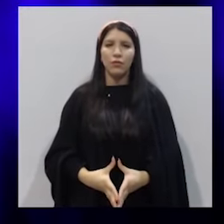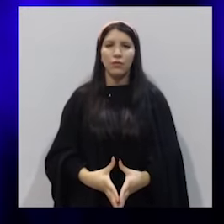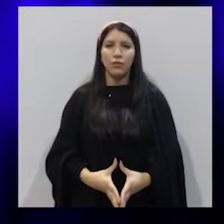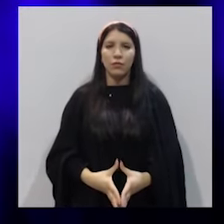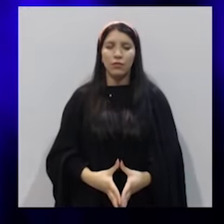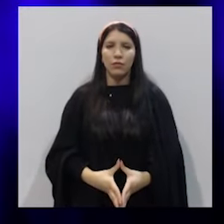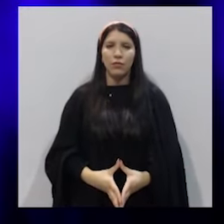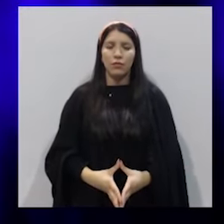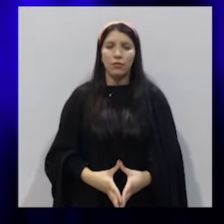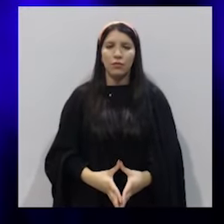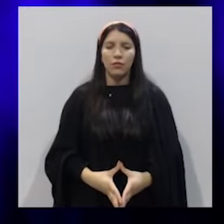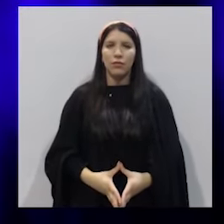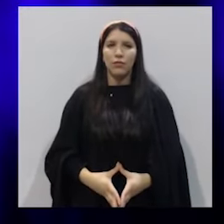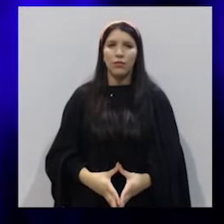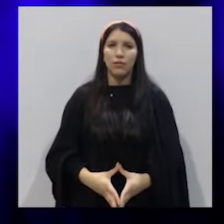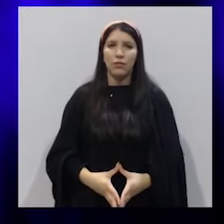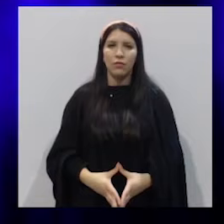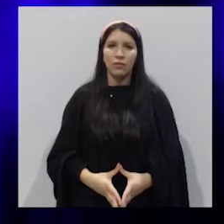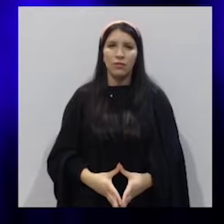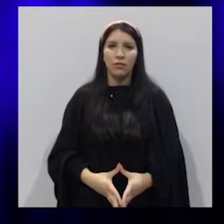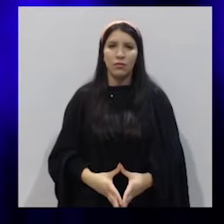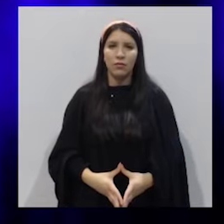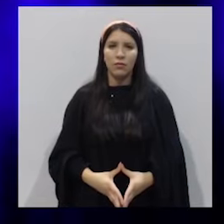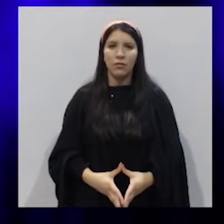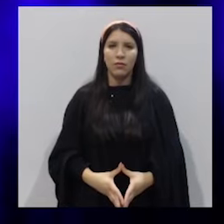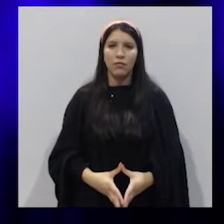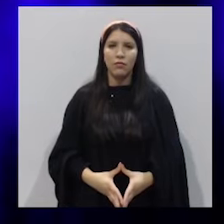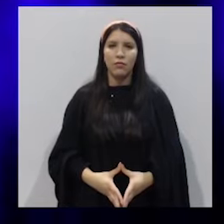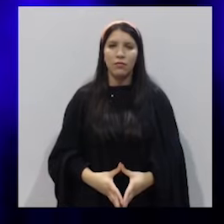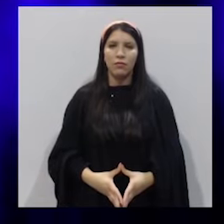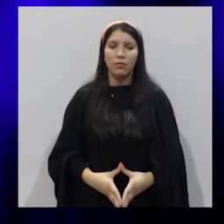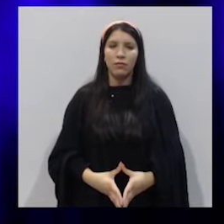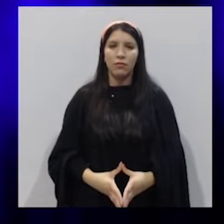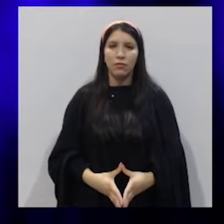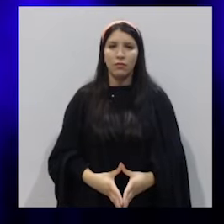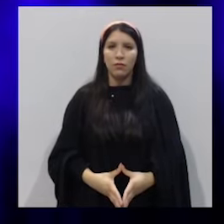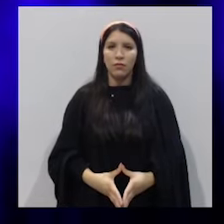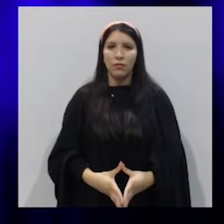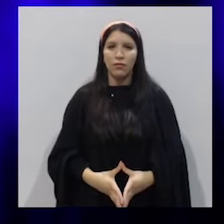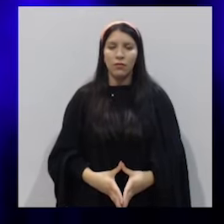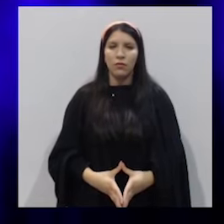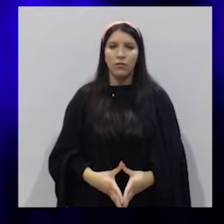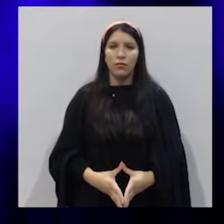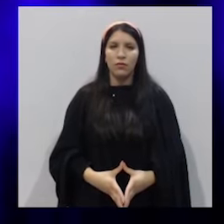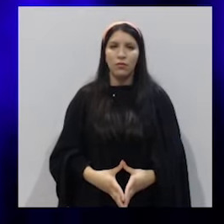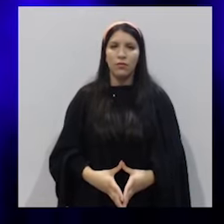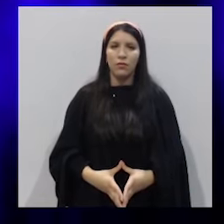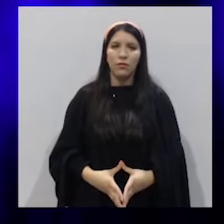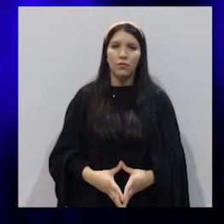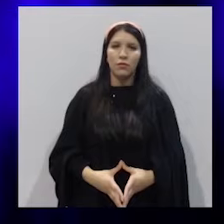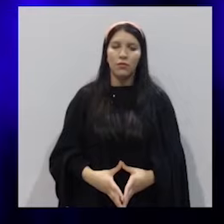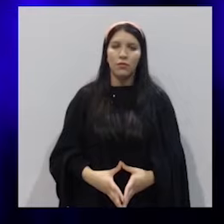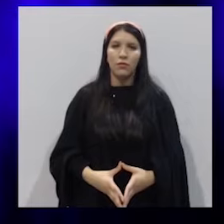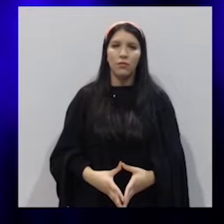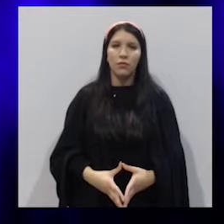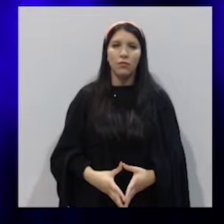mediocres en las filas de dios y eso hace que la producción no sea realmente importante en nuestra vida personal